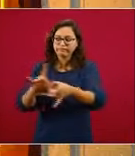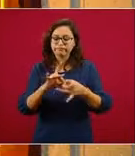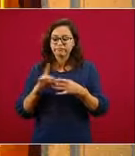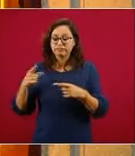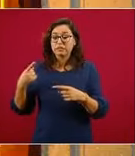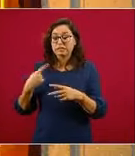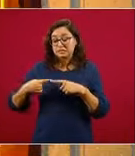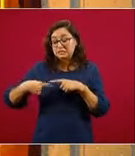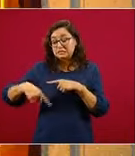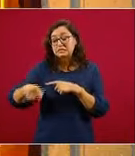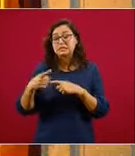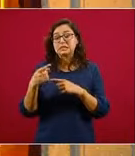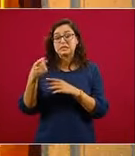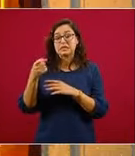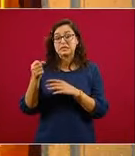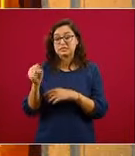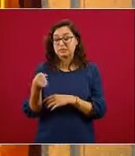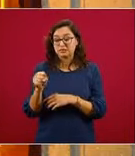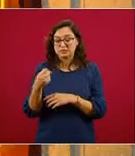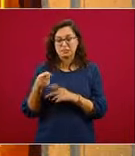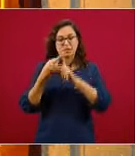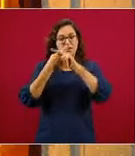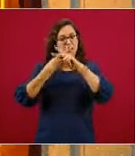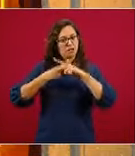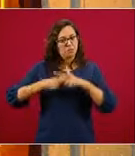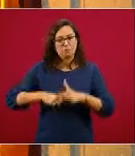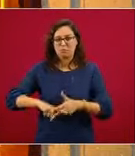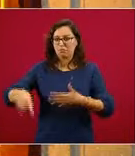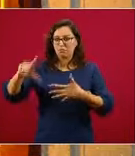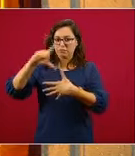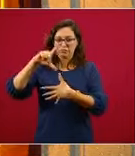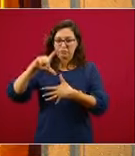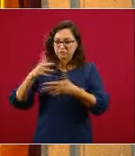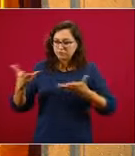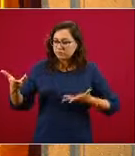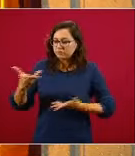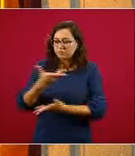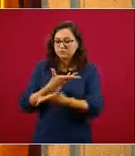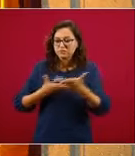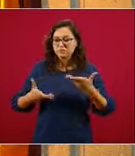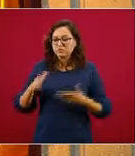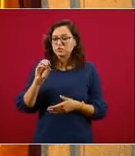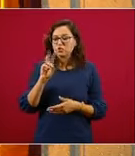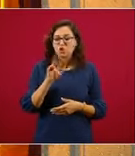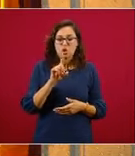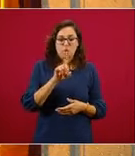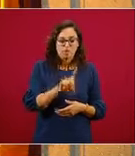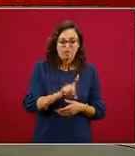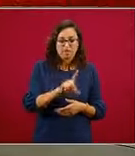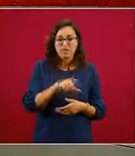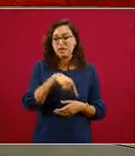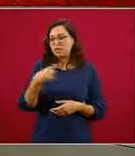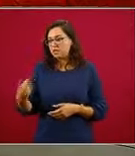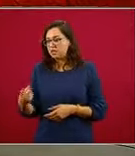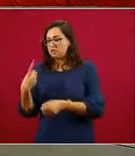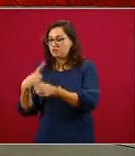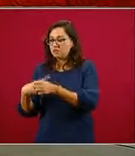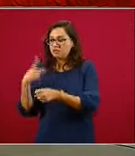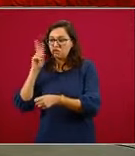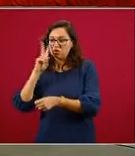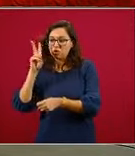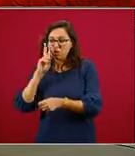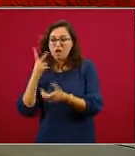septiembre iniciaremos una encuesta hemisférica para conocer el impacto del COVID en los consumidores de sustancias. Muchas gracias.